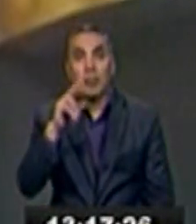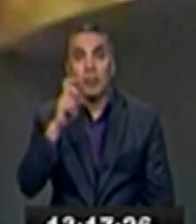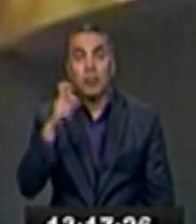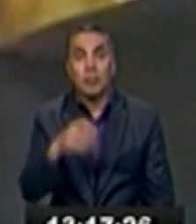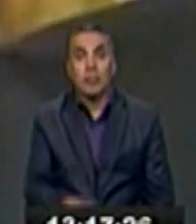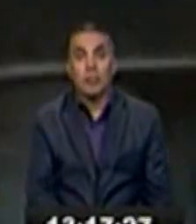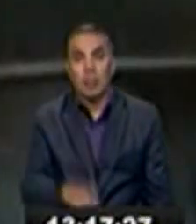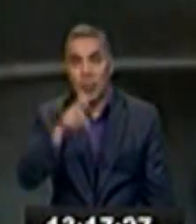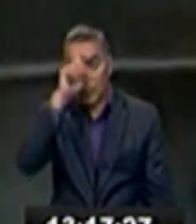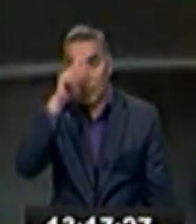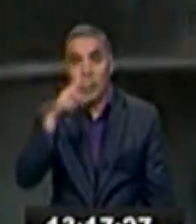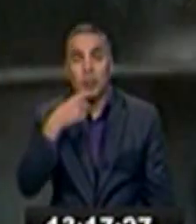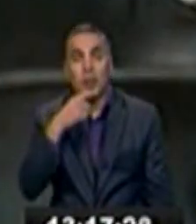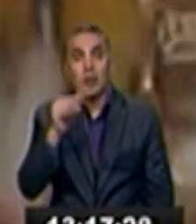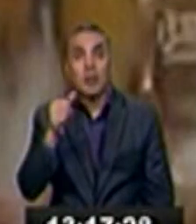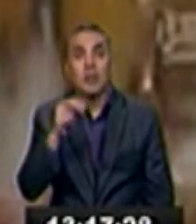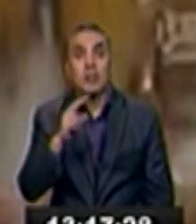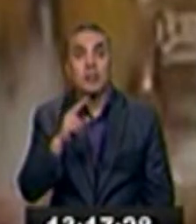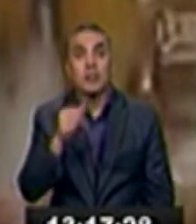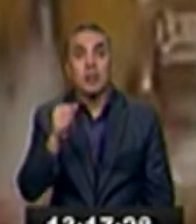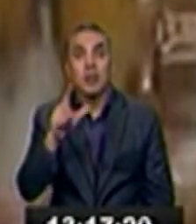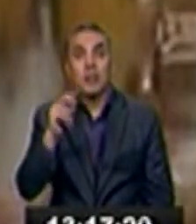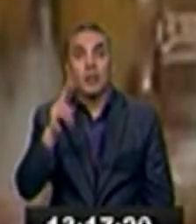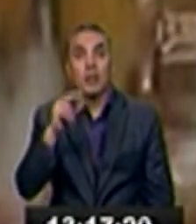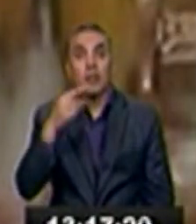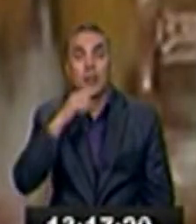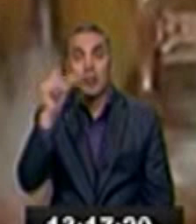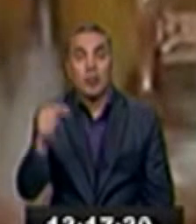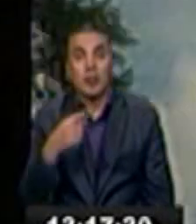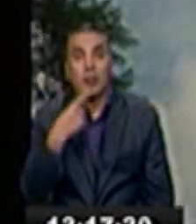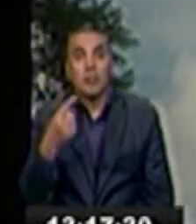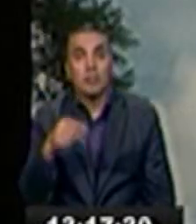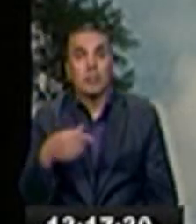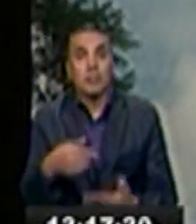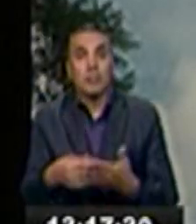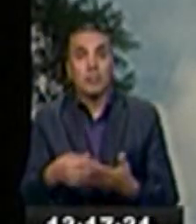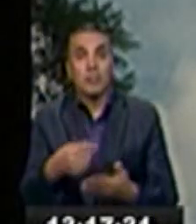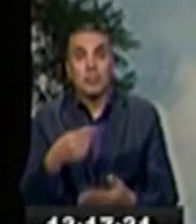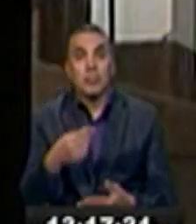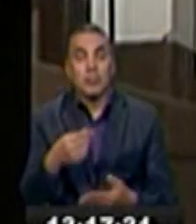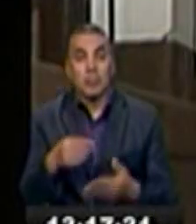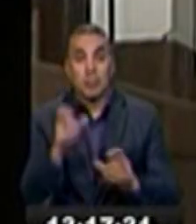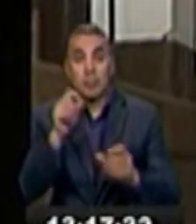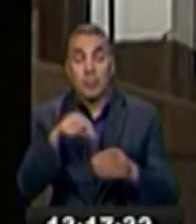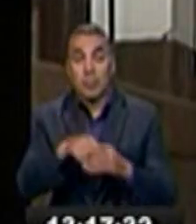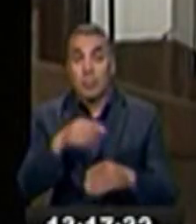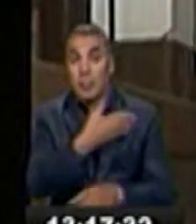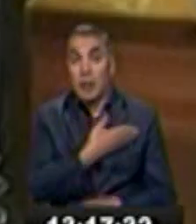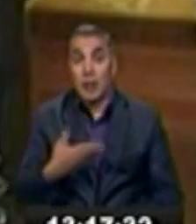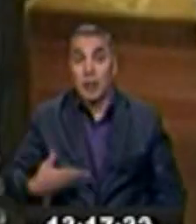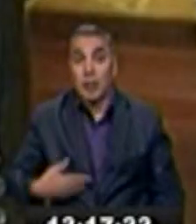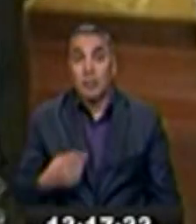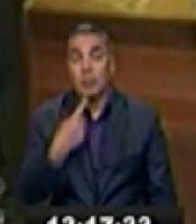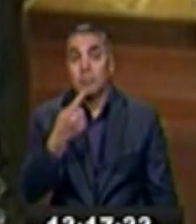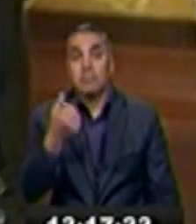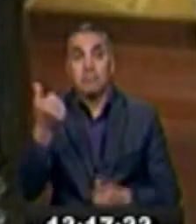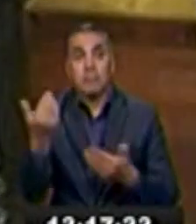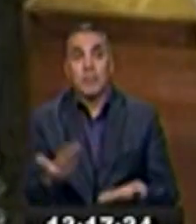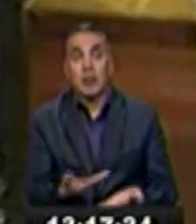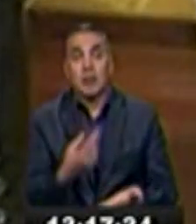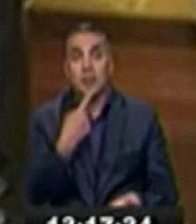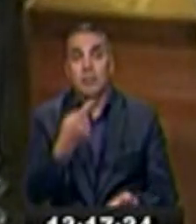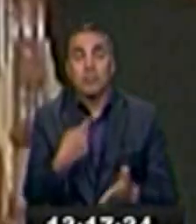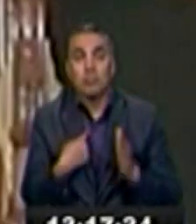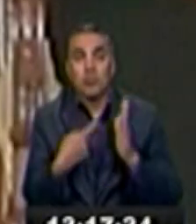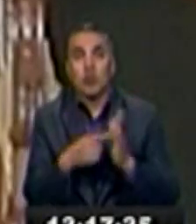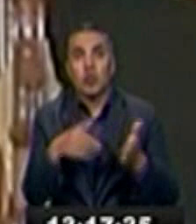Salvador, Italia, Israel, Nueva Zelanda, Panamá y República Checa. En este marco, el primer mandatario les dio la bienvenida y mostró toda